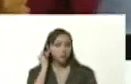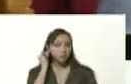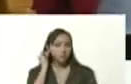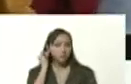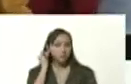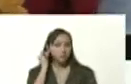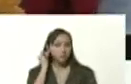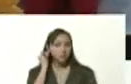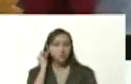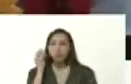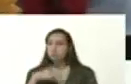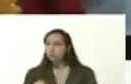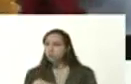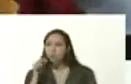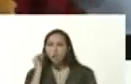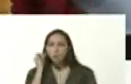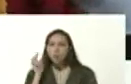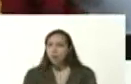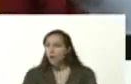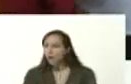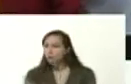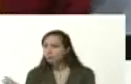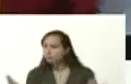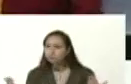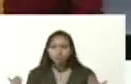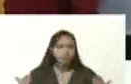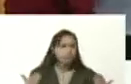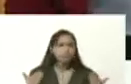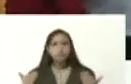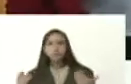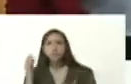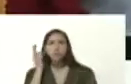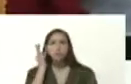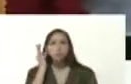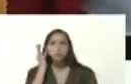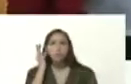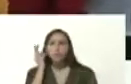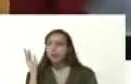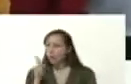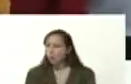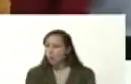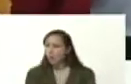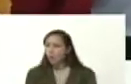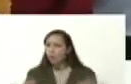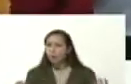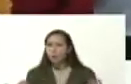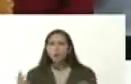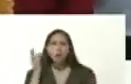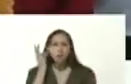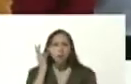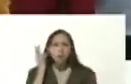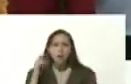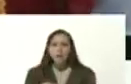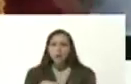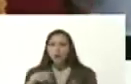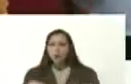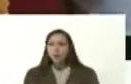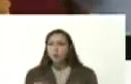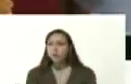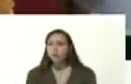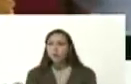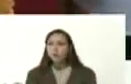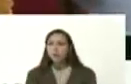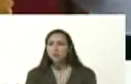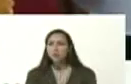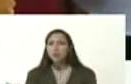mujeres, las mujeres, ¿dónde están las mujeres de Carabobo? Como que no vinieron hoy. No vinieron hoy las mujeres de Carabobo.